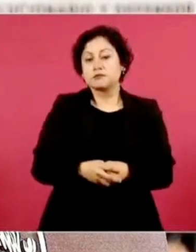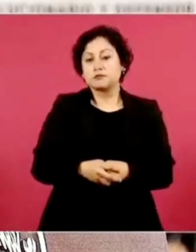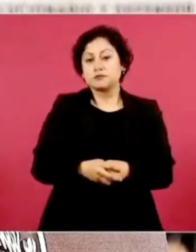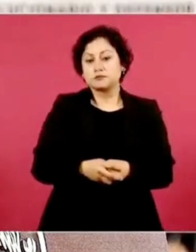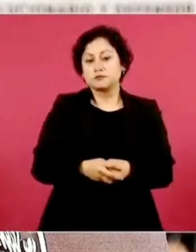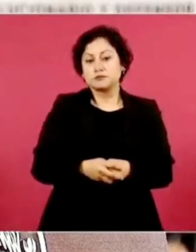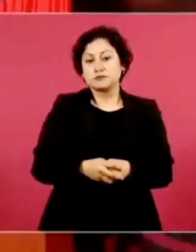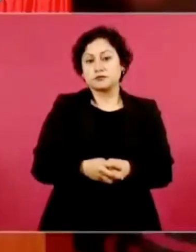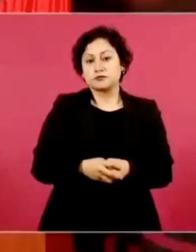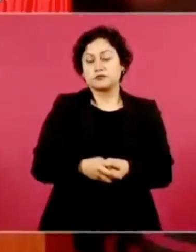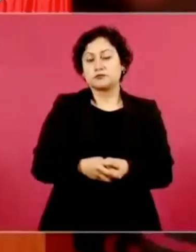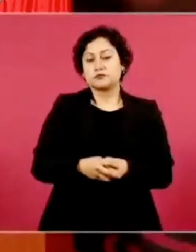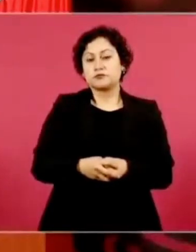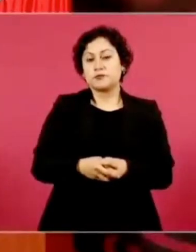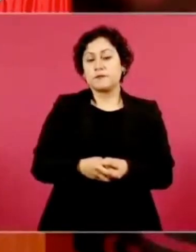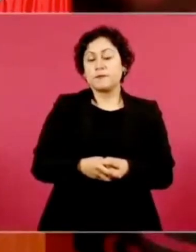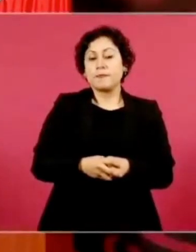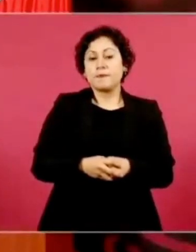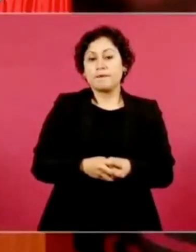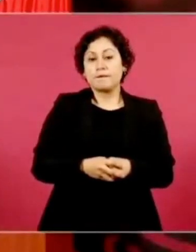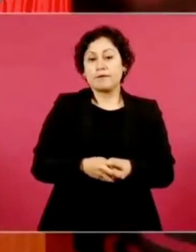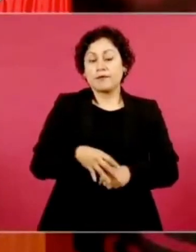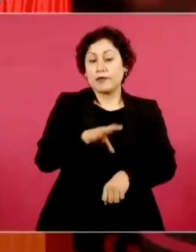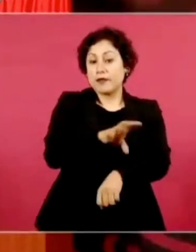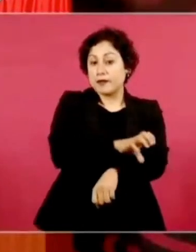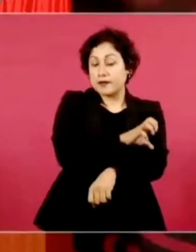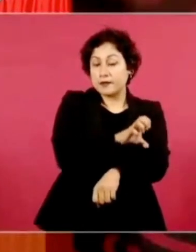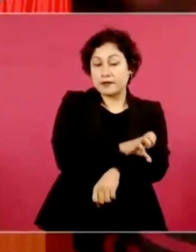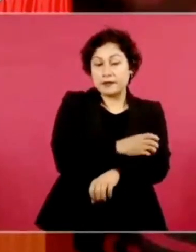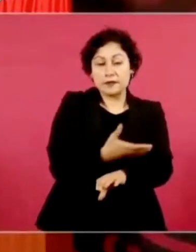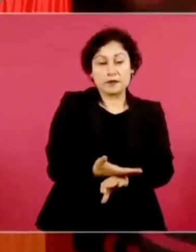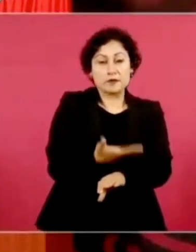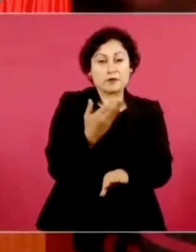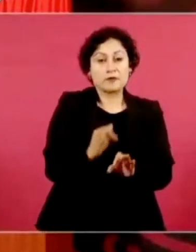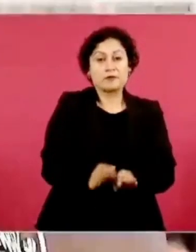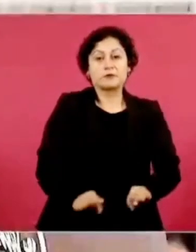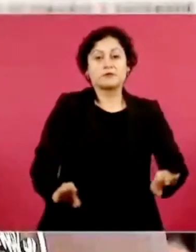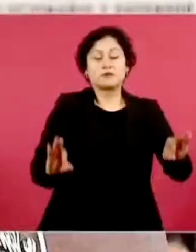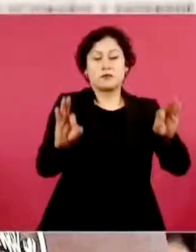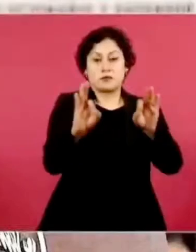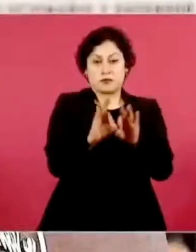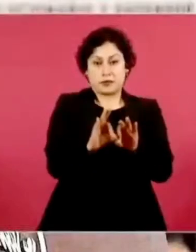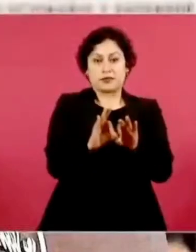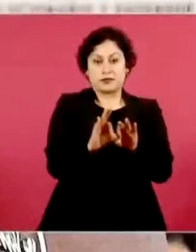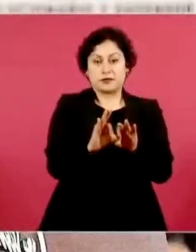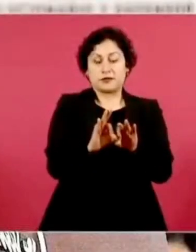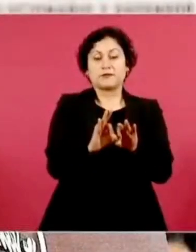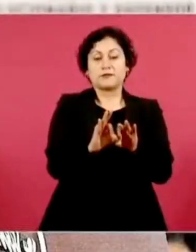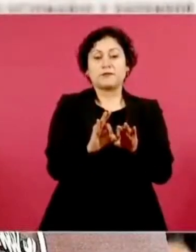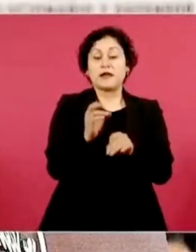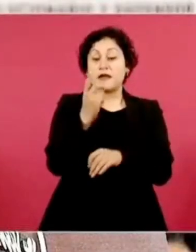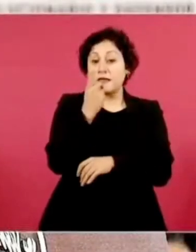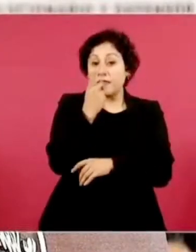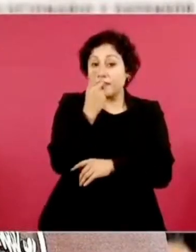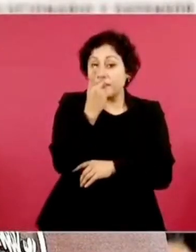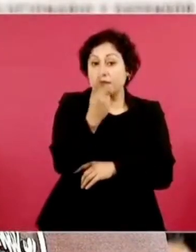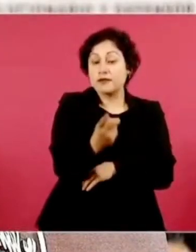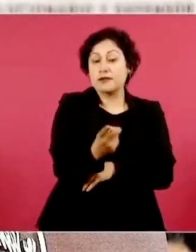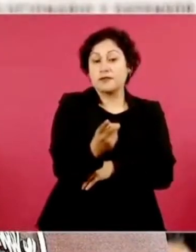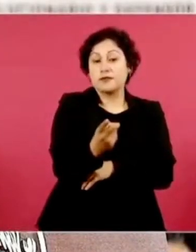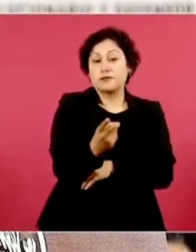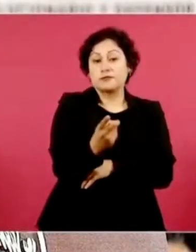esencial de la energía tras nacionalizar la industria eléctrica y estableció claro que no se puede